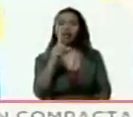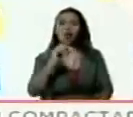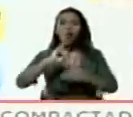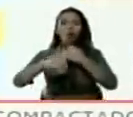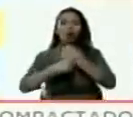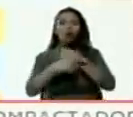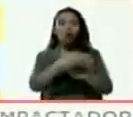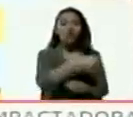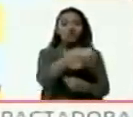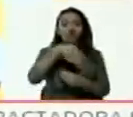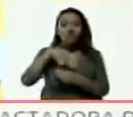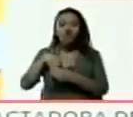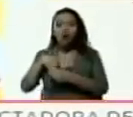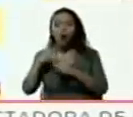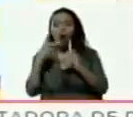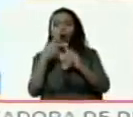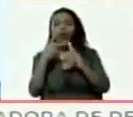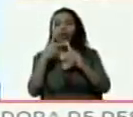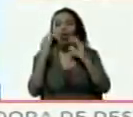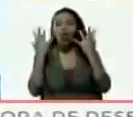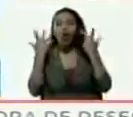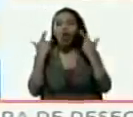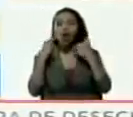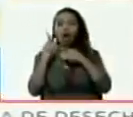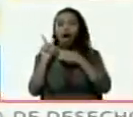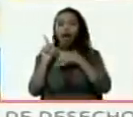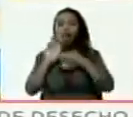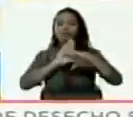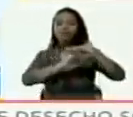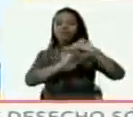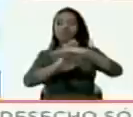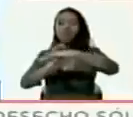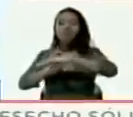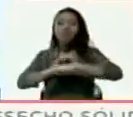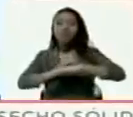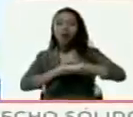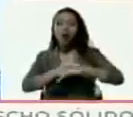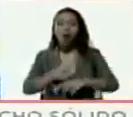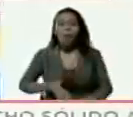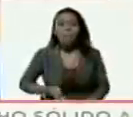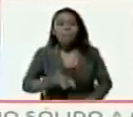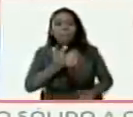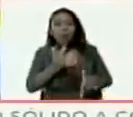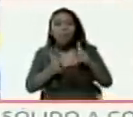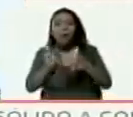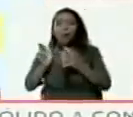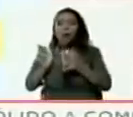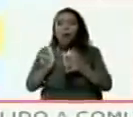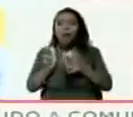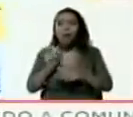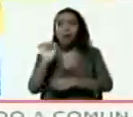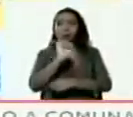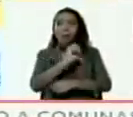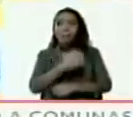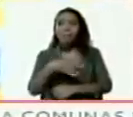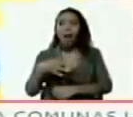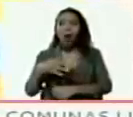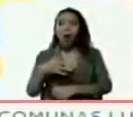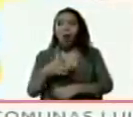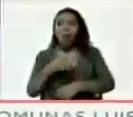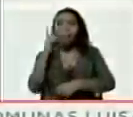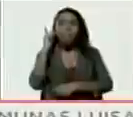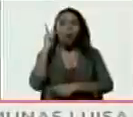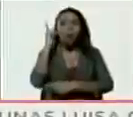Hotel Los Leones. Allí convocó a los pistoleros de la camioneta Tajo de Blanca que habían disparado al